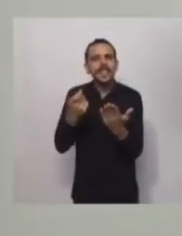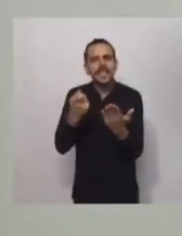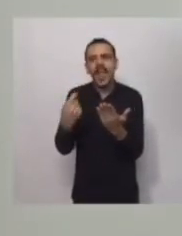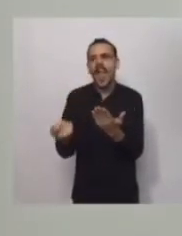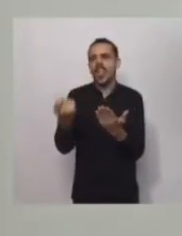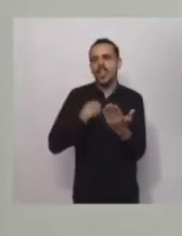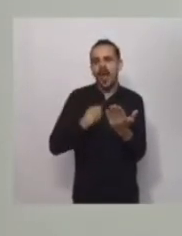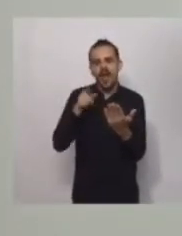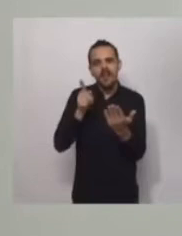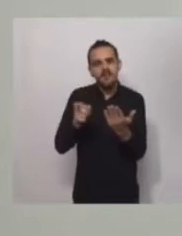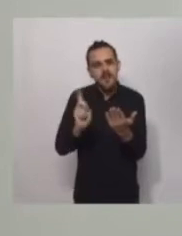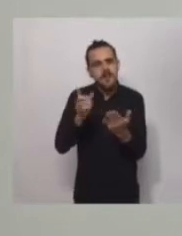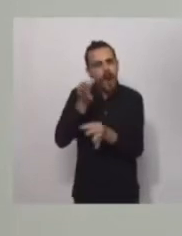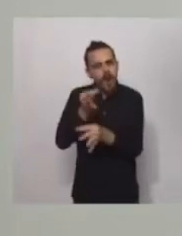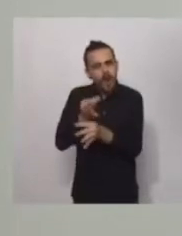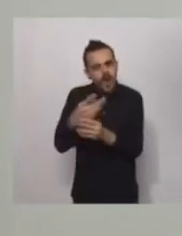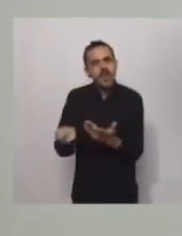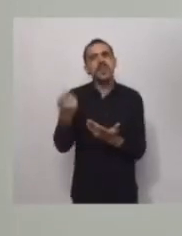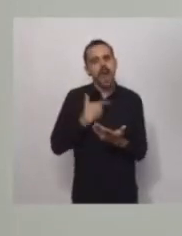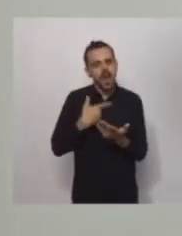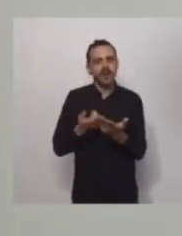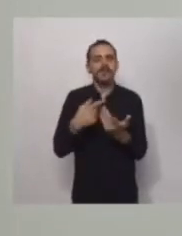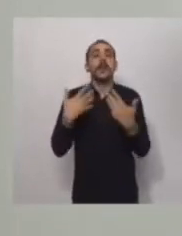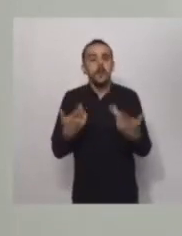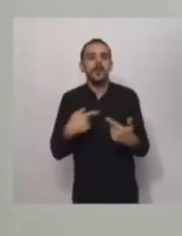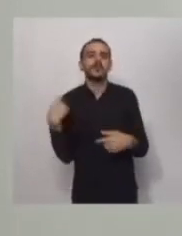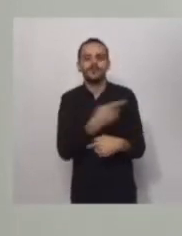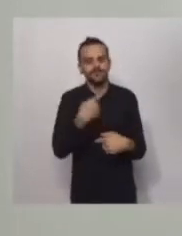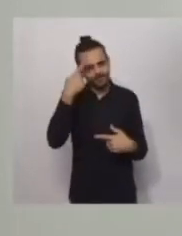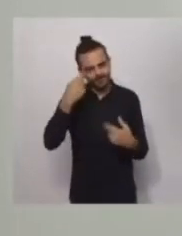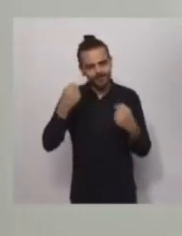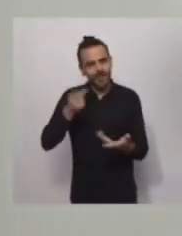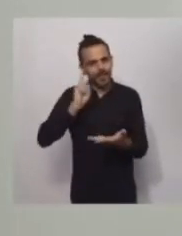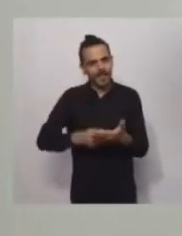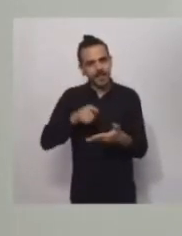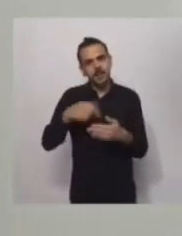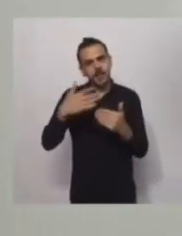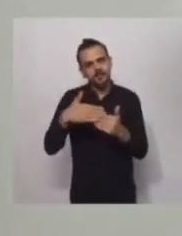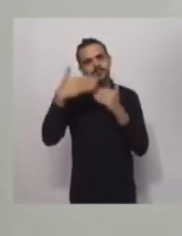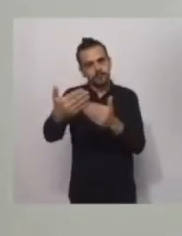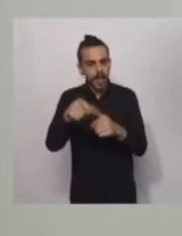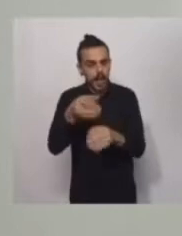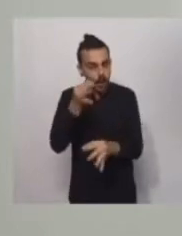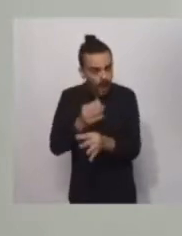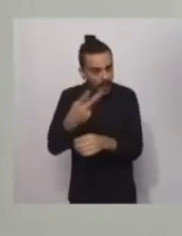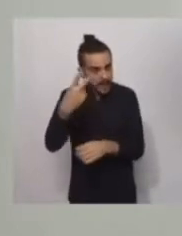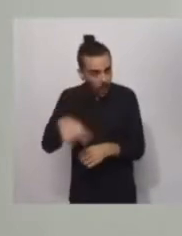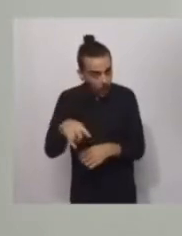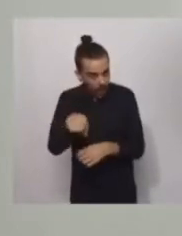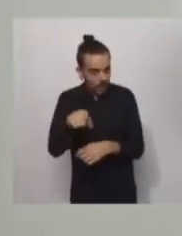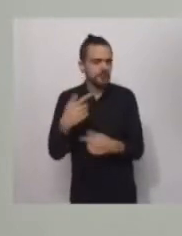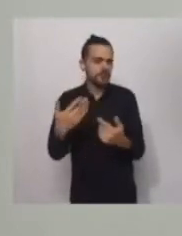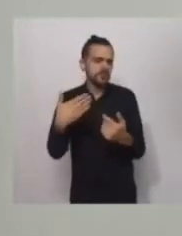En realidad, está la posibilidad de que cada concursante pueda hacer su tiempo, lógico,